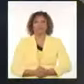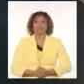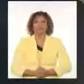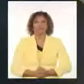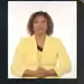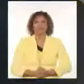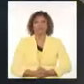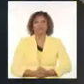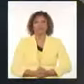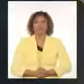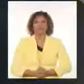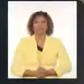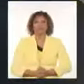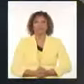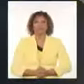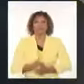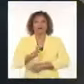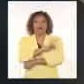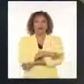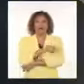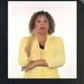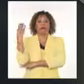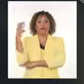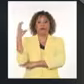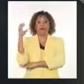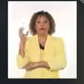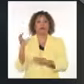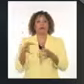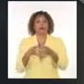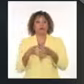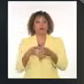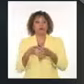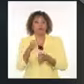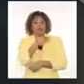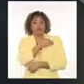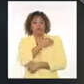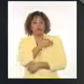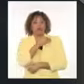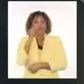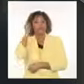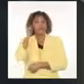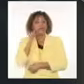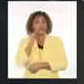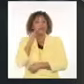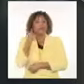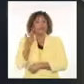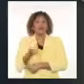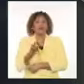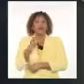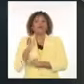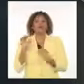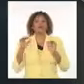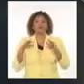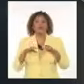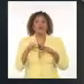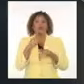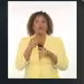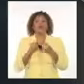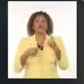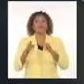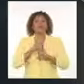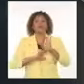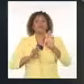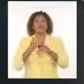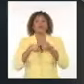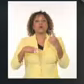Mientras tanto, en Colombia, el ejército de ese país ha lanzado este sábado la Operación Perseo. Se trata de una ofensiva contra el